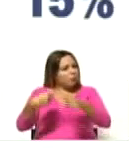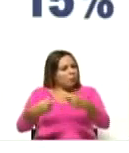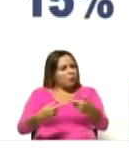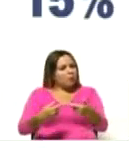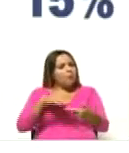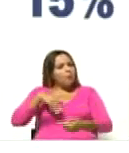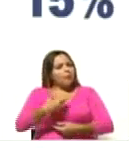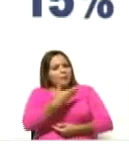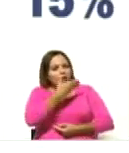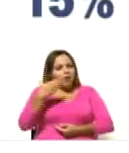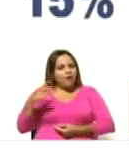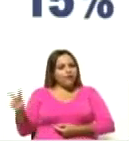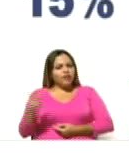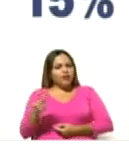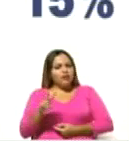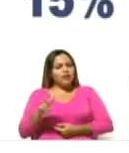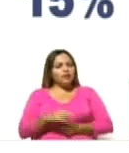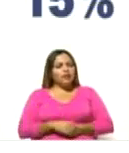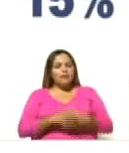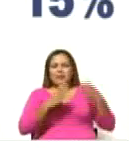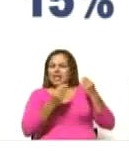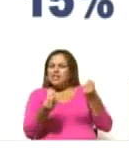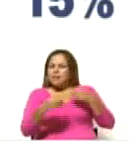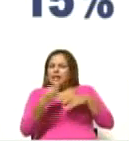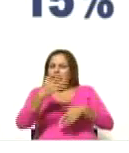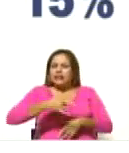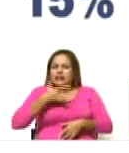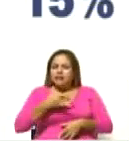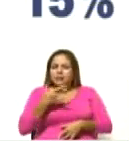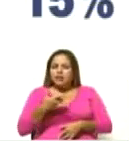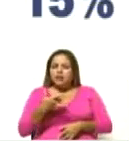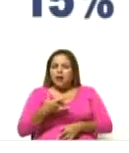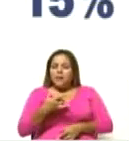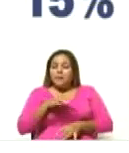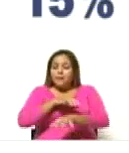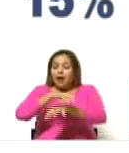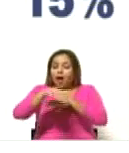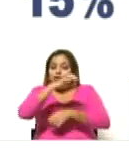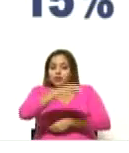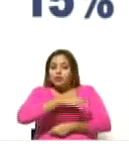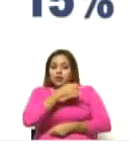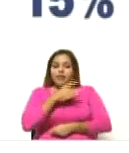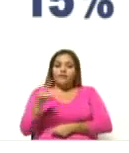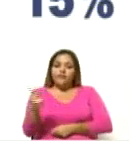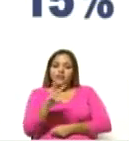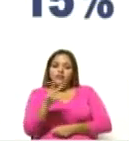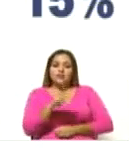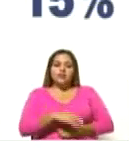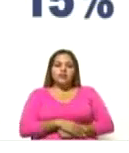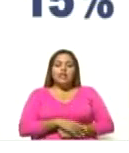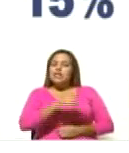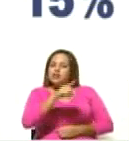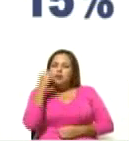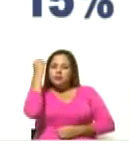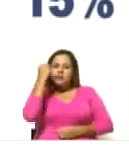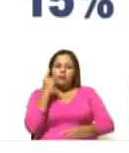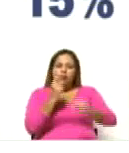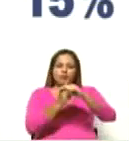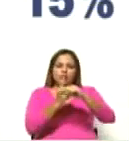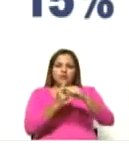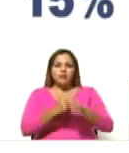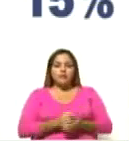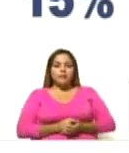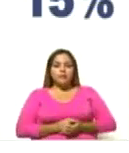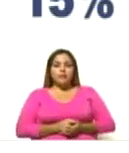La esperanza es hoy el sentimiento dominante, dominante en la sociedad venezolana. Y por eso las expectativas positivas. Ahora, pero